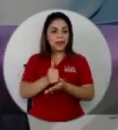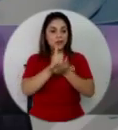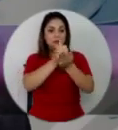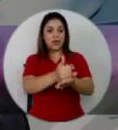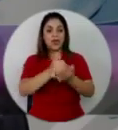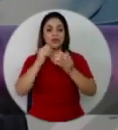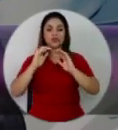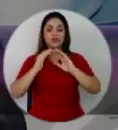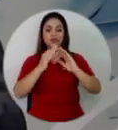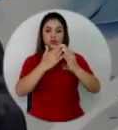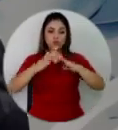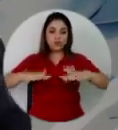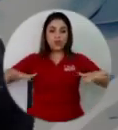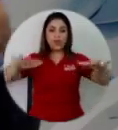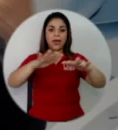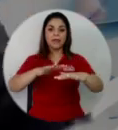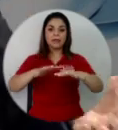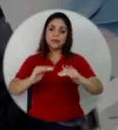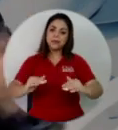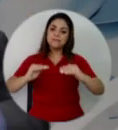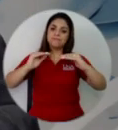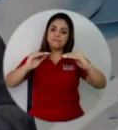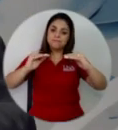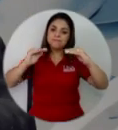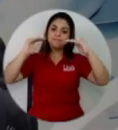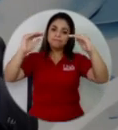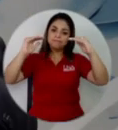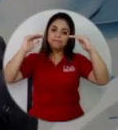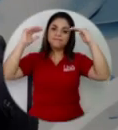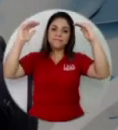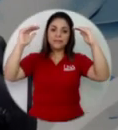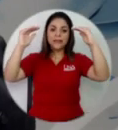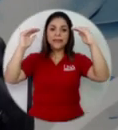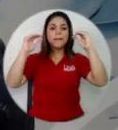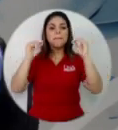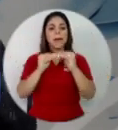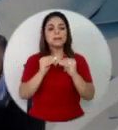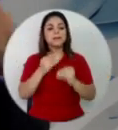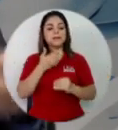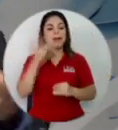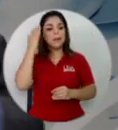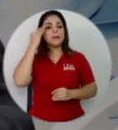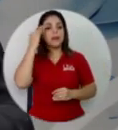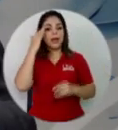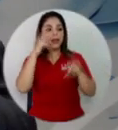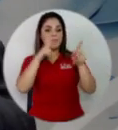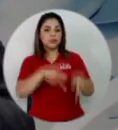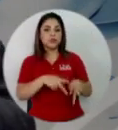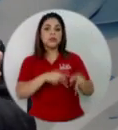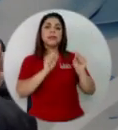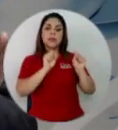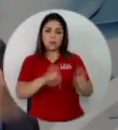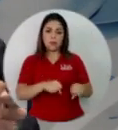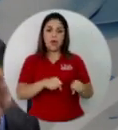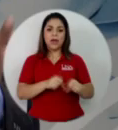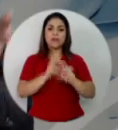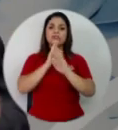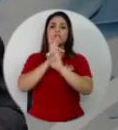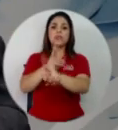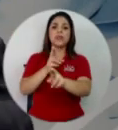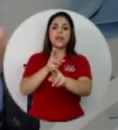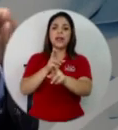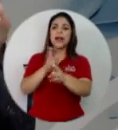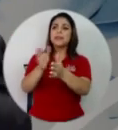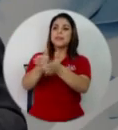sociedad, subir peldaños y aspirar a mejores condiciones de capacidad de las personas para responder a las demandas